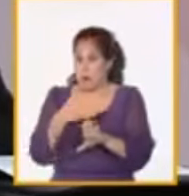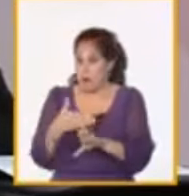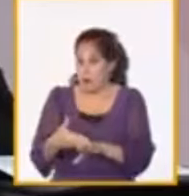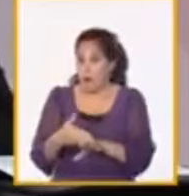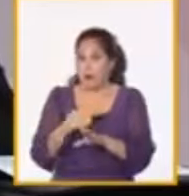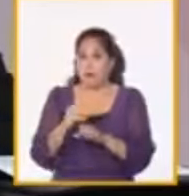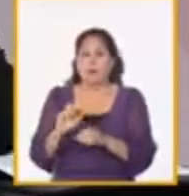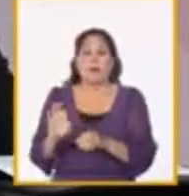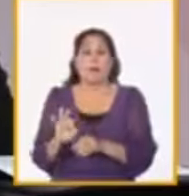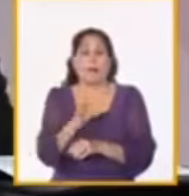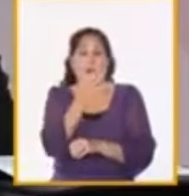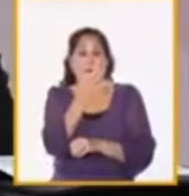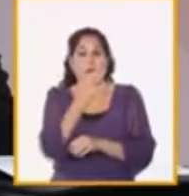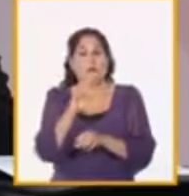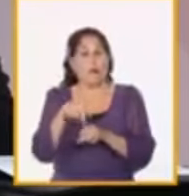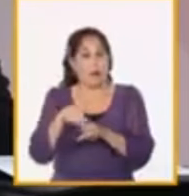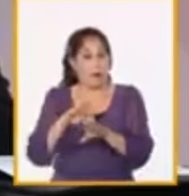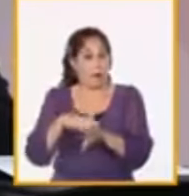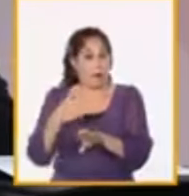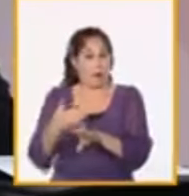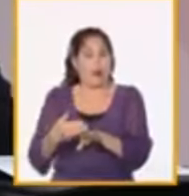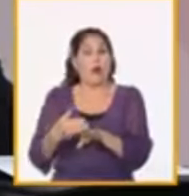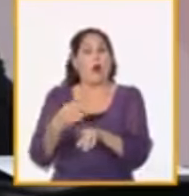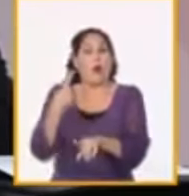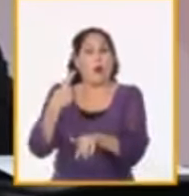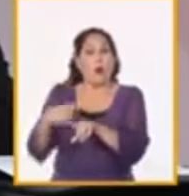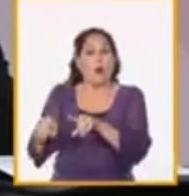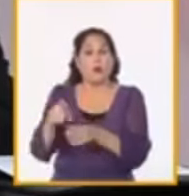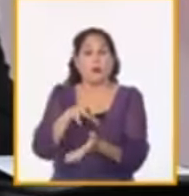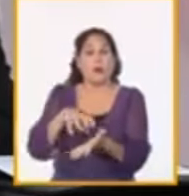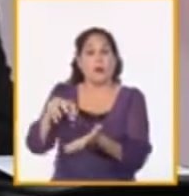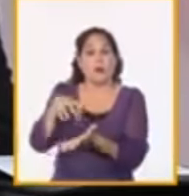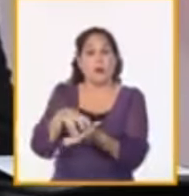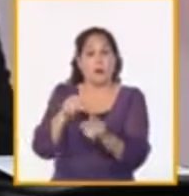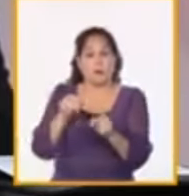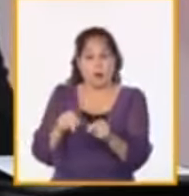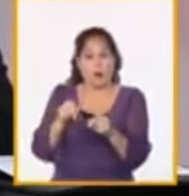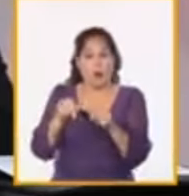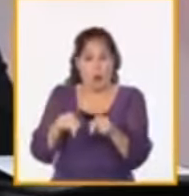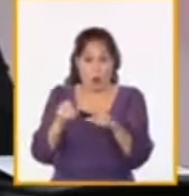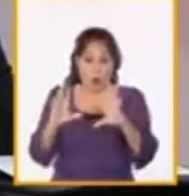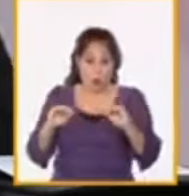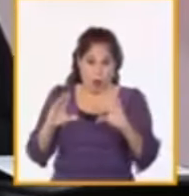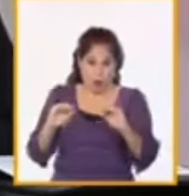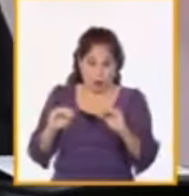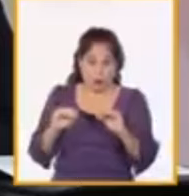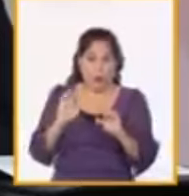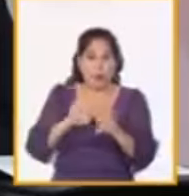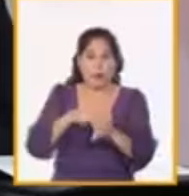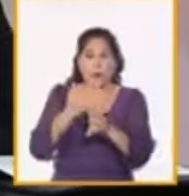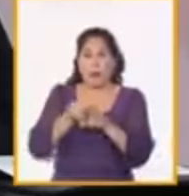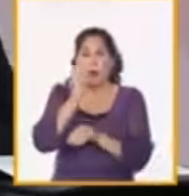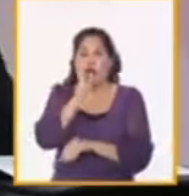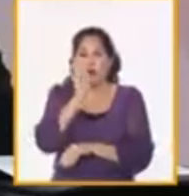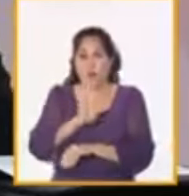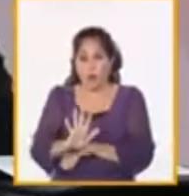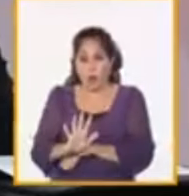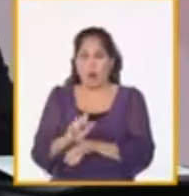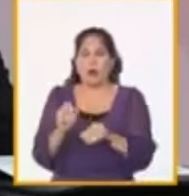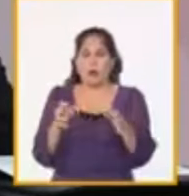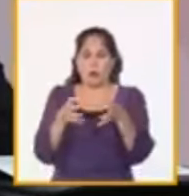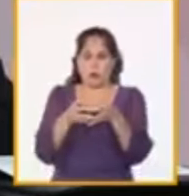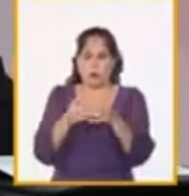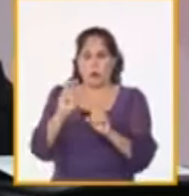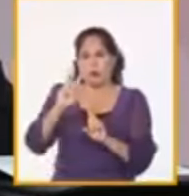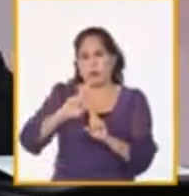Ángeles 2028. Así que esta noche, después de la novela, estará transmitiéndose por Cubavisión este programa. Y hablábamos del tema